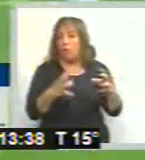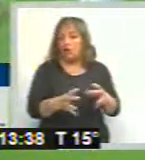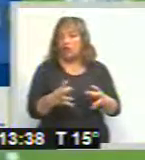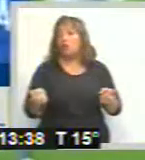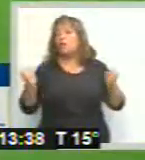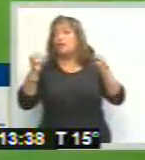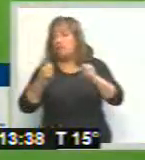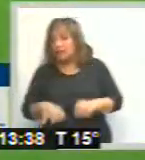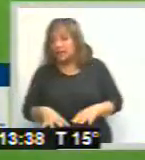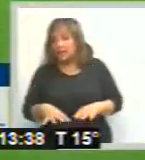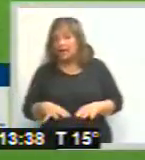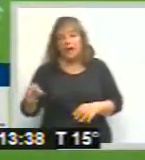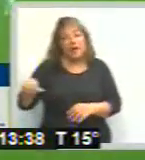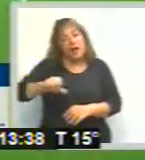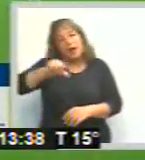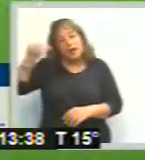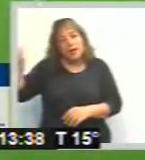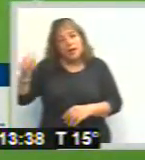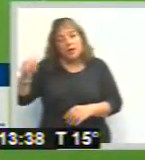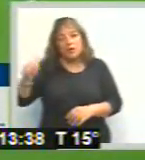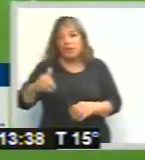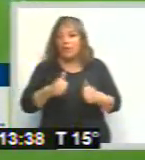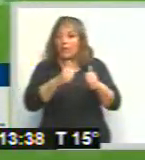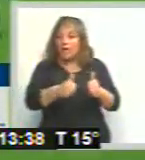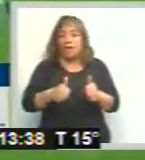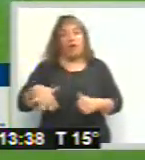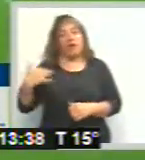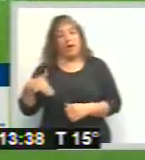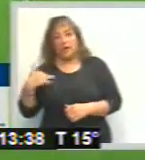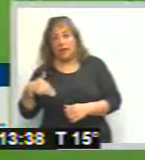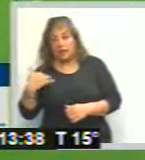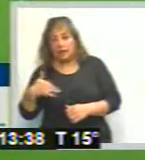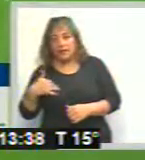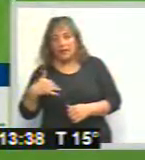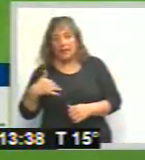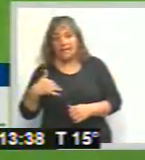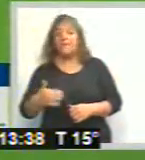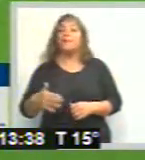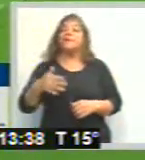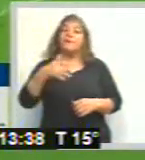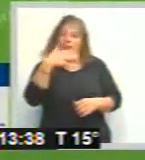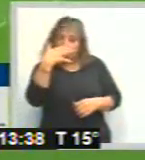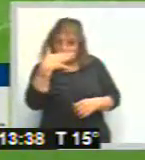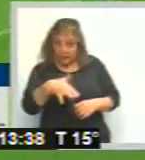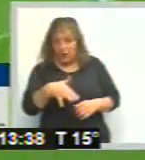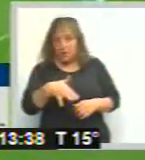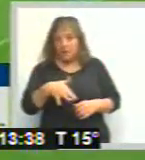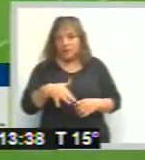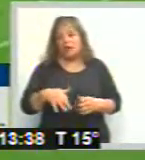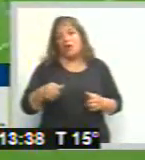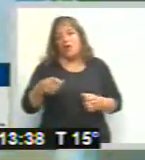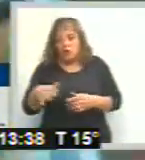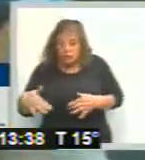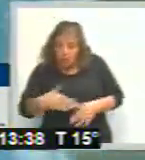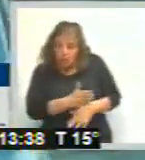empezaba con triunfo a favor del equipo nacional, con fortuna porque terminó siendo en contra. Después, una gran